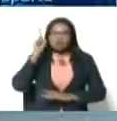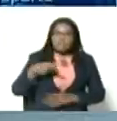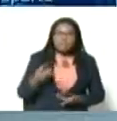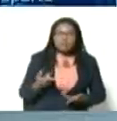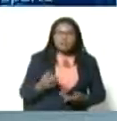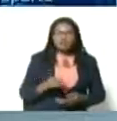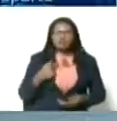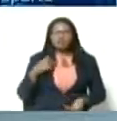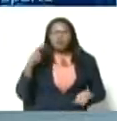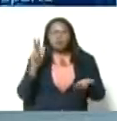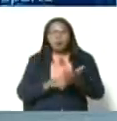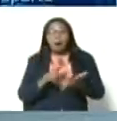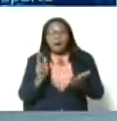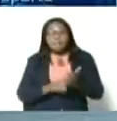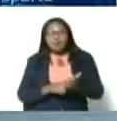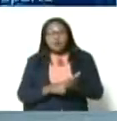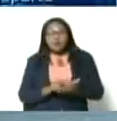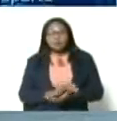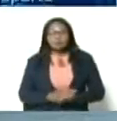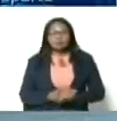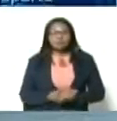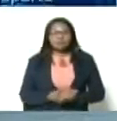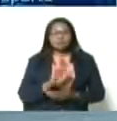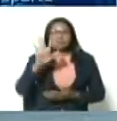voy a aprobar